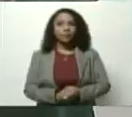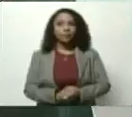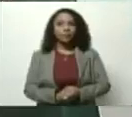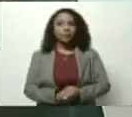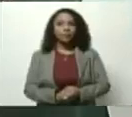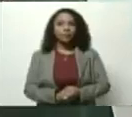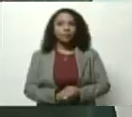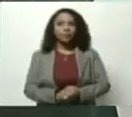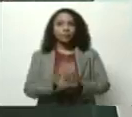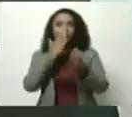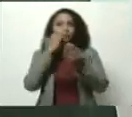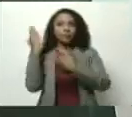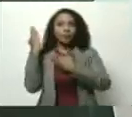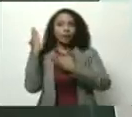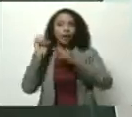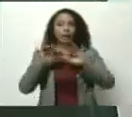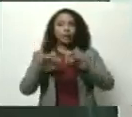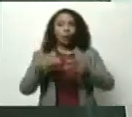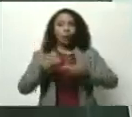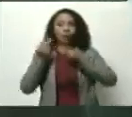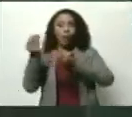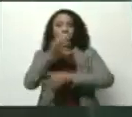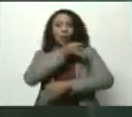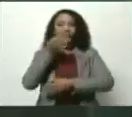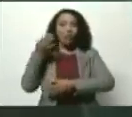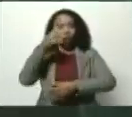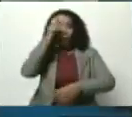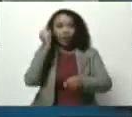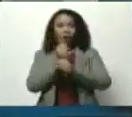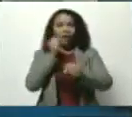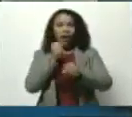el secretario general de la opep por su excelente